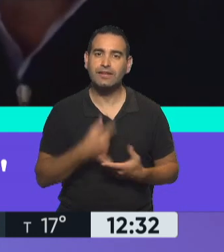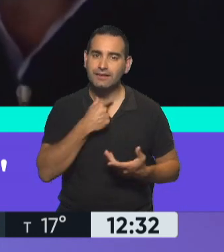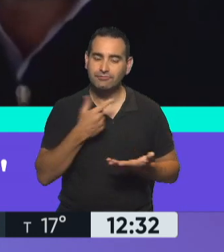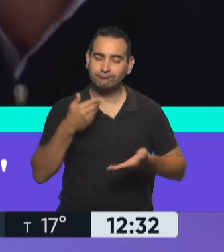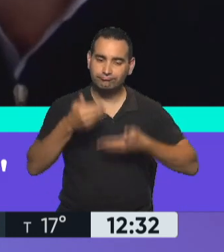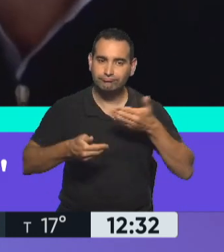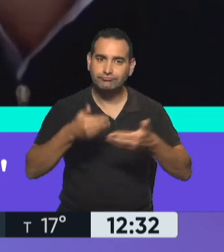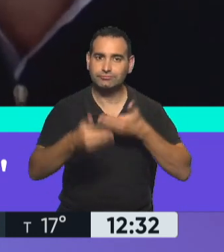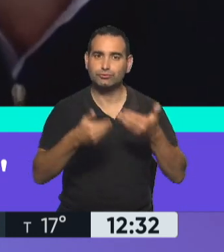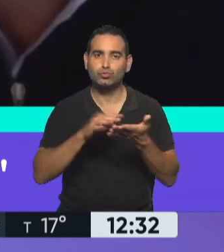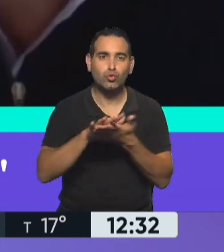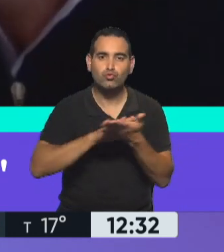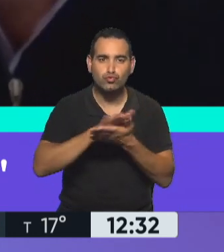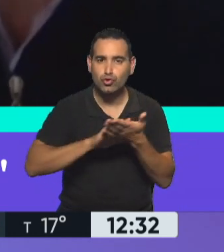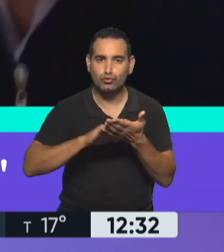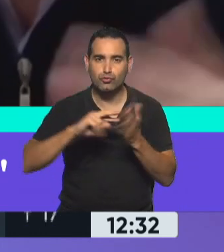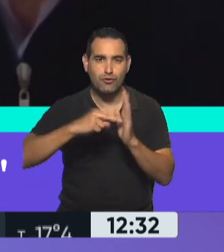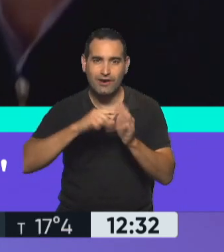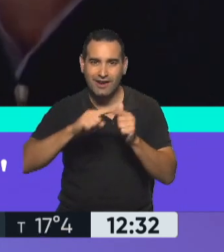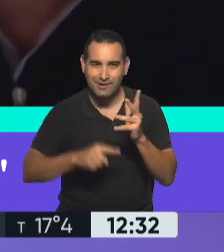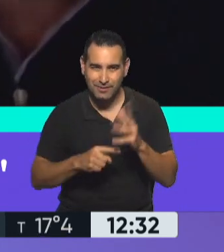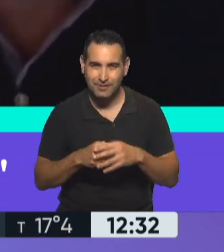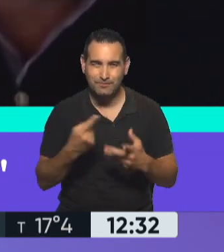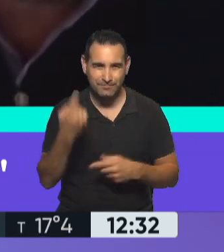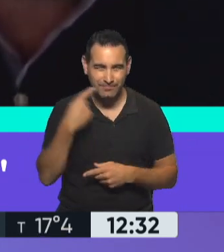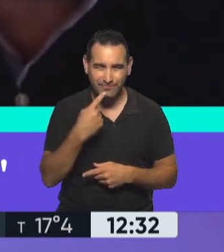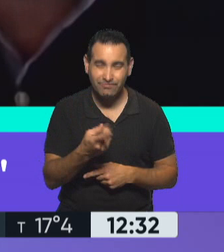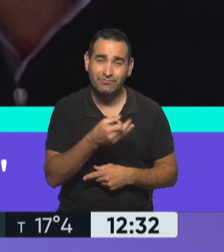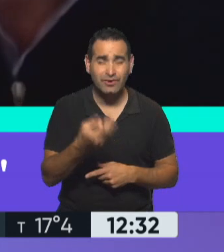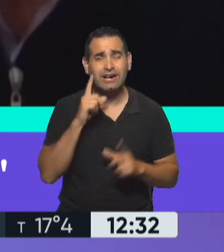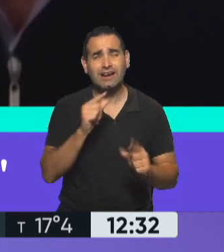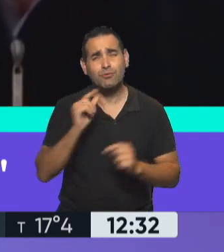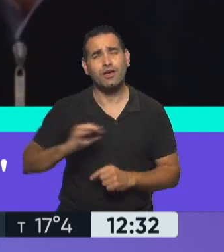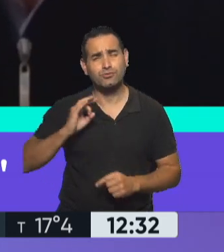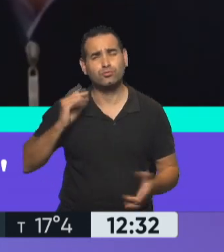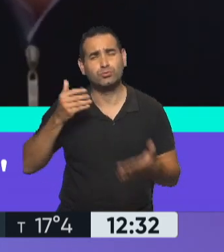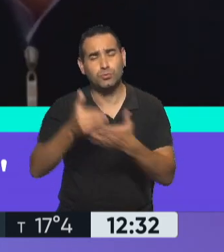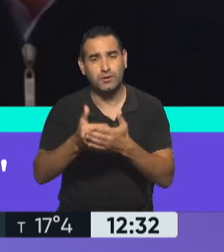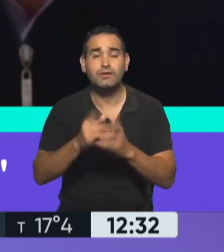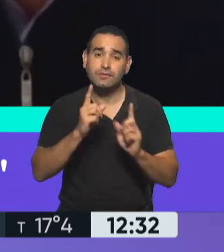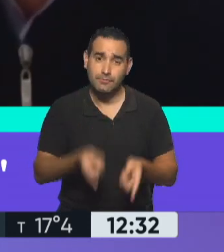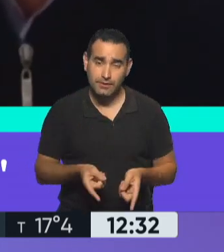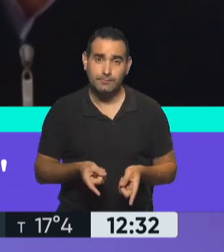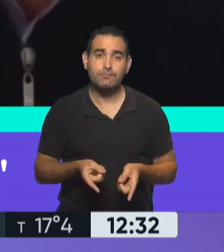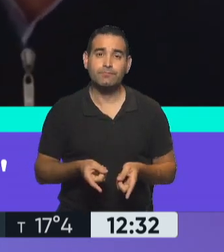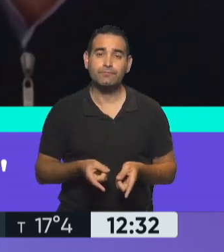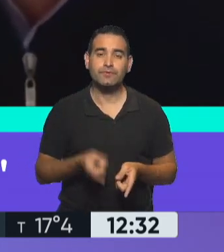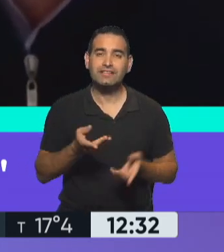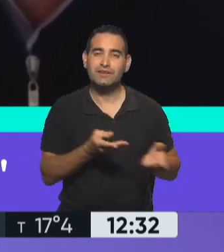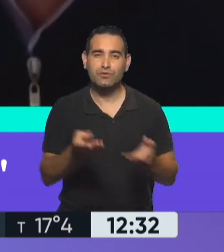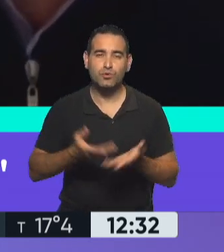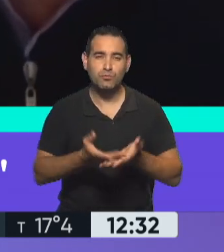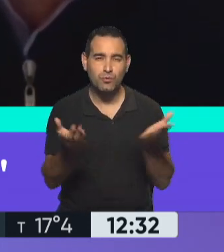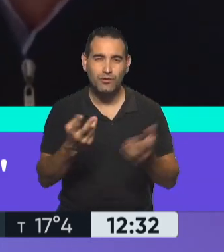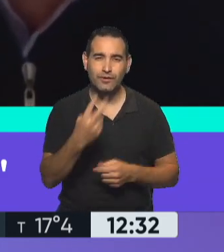avanzar en la solución de estos problemas, en lo que, como les decía al principio, también es un reclamo histórico, y además hay que sumar, en el caso de los servicios públicos